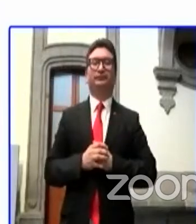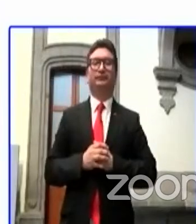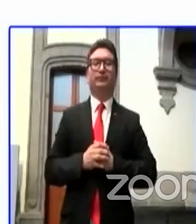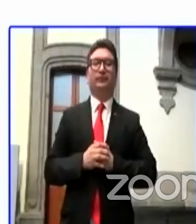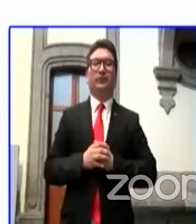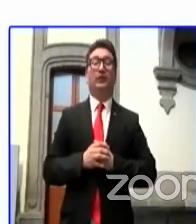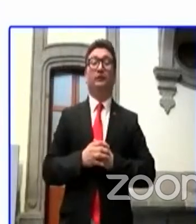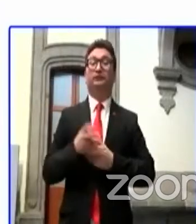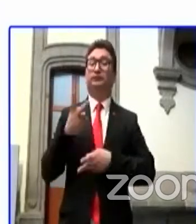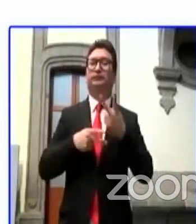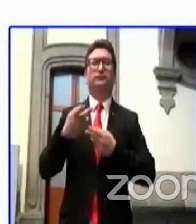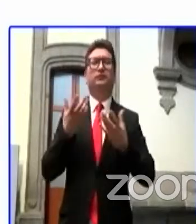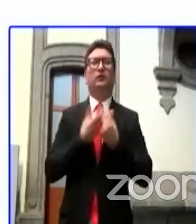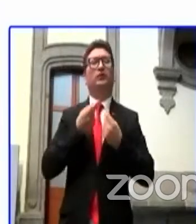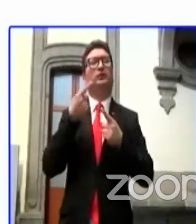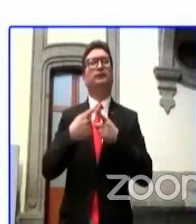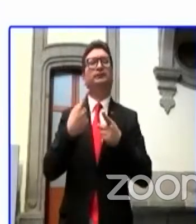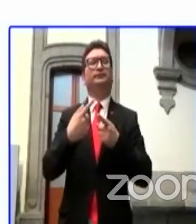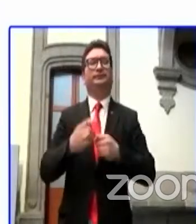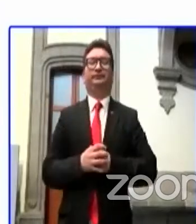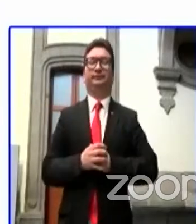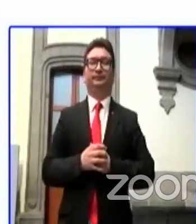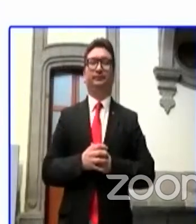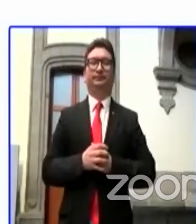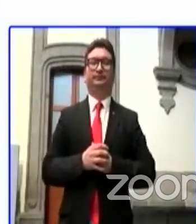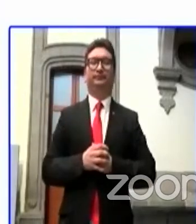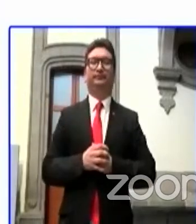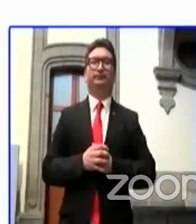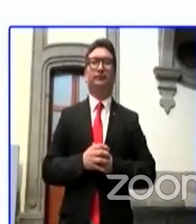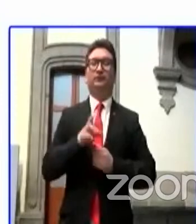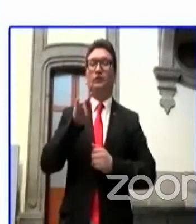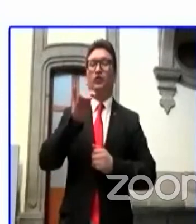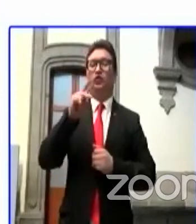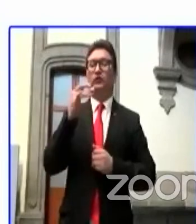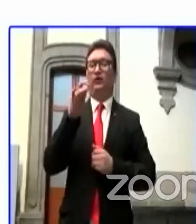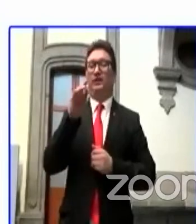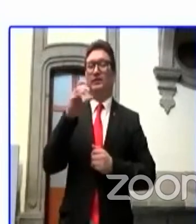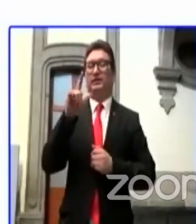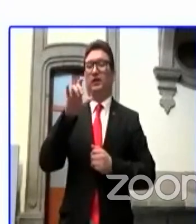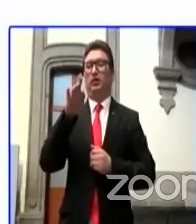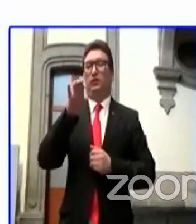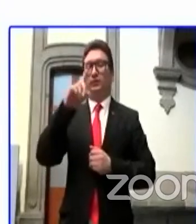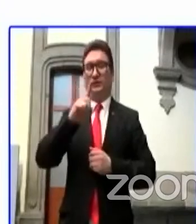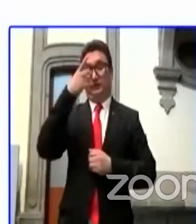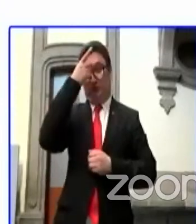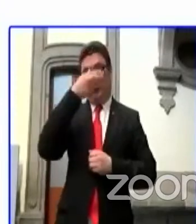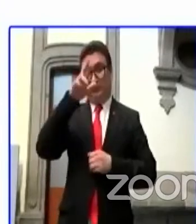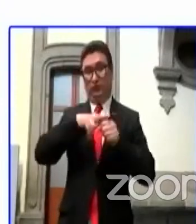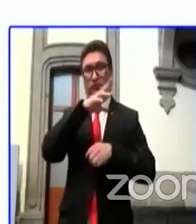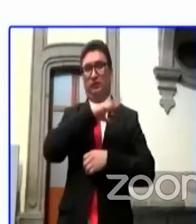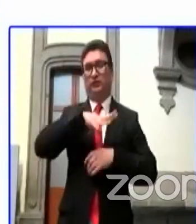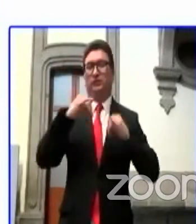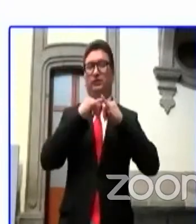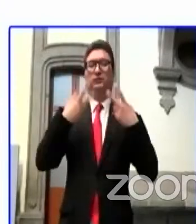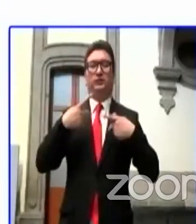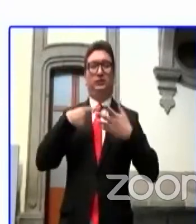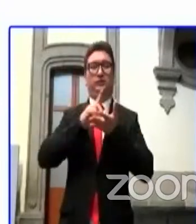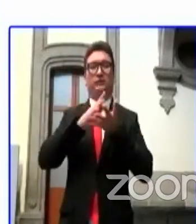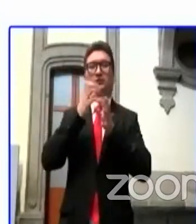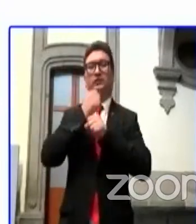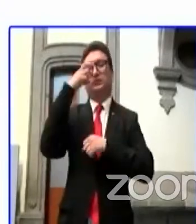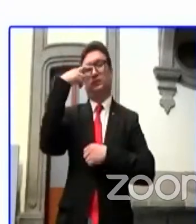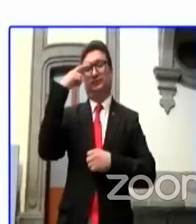Nos acompañan en el desarrollo de esta mesa Ruth Francisca López Gutiérrez, directora general del Instituto de las Personas